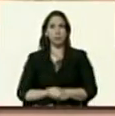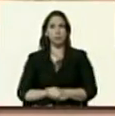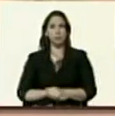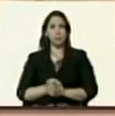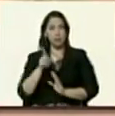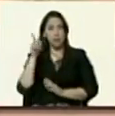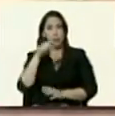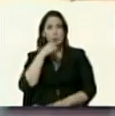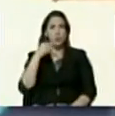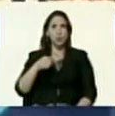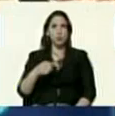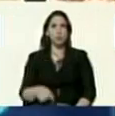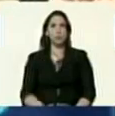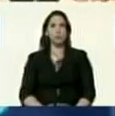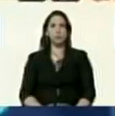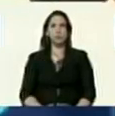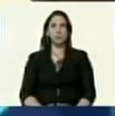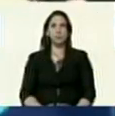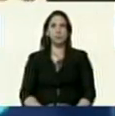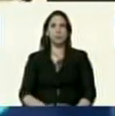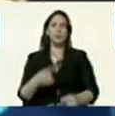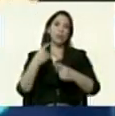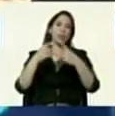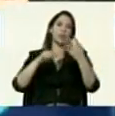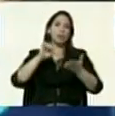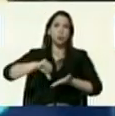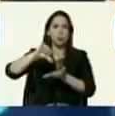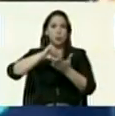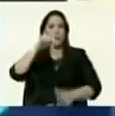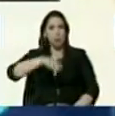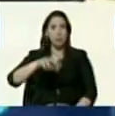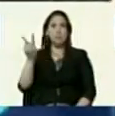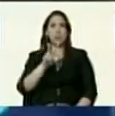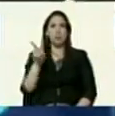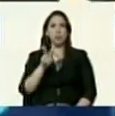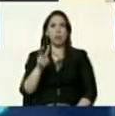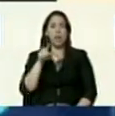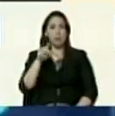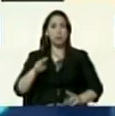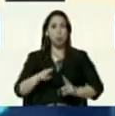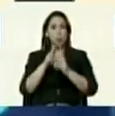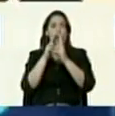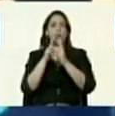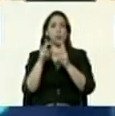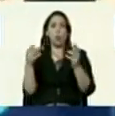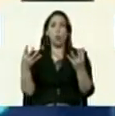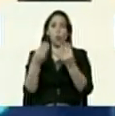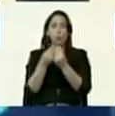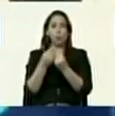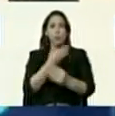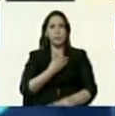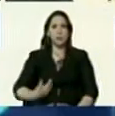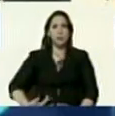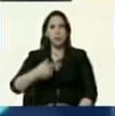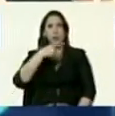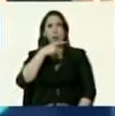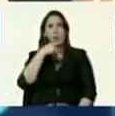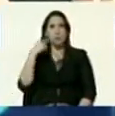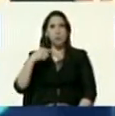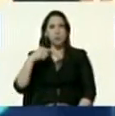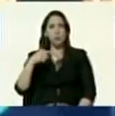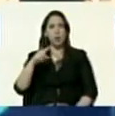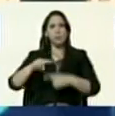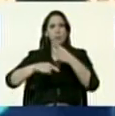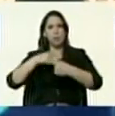Rusia, en distintas ciudades, aquí en Venezuela. Y ese encuentro con el presidente Putin, después de